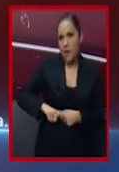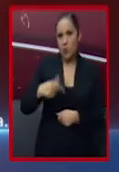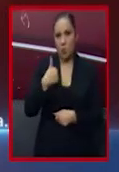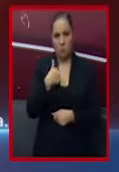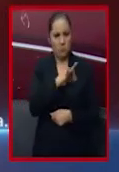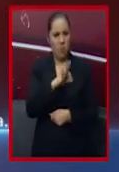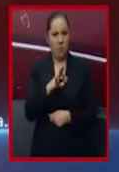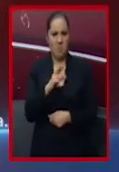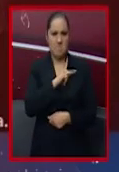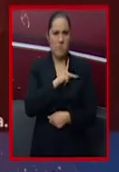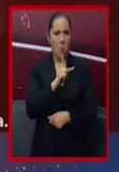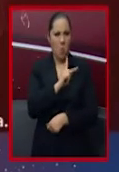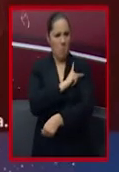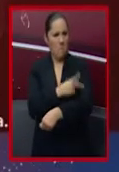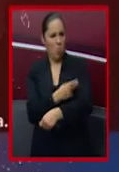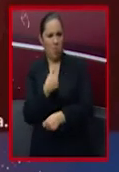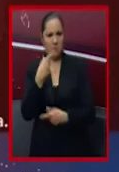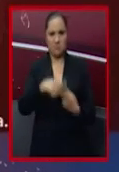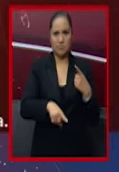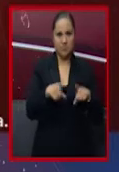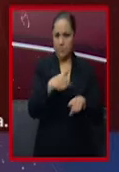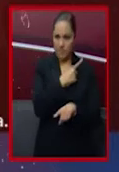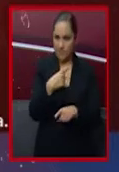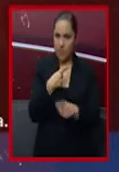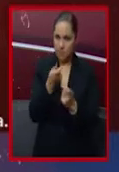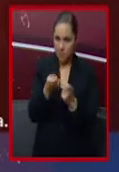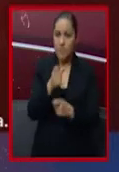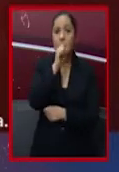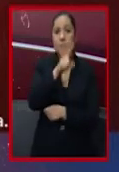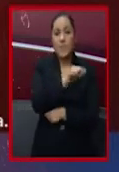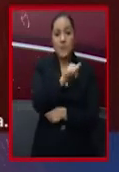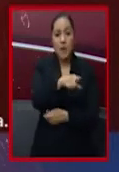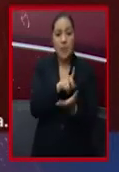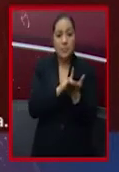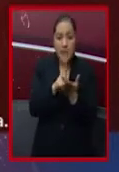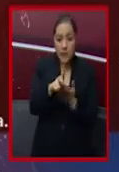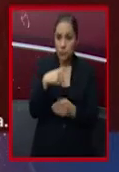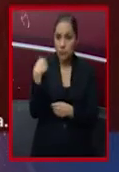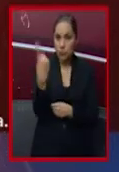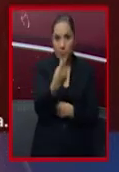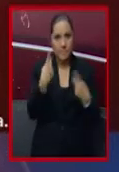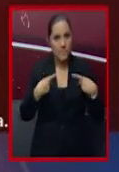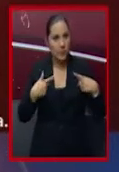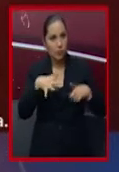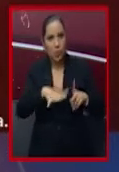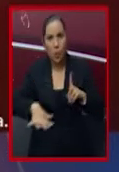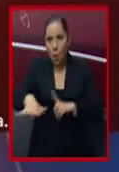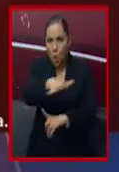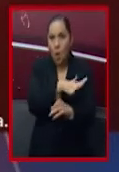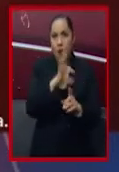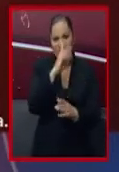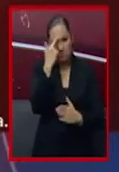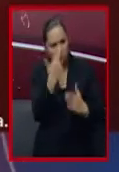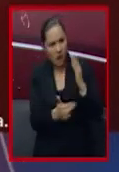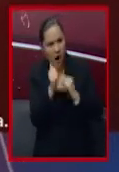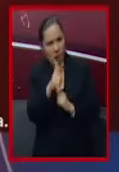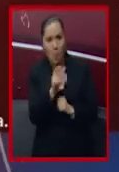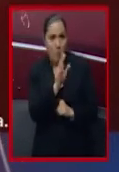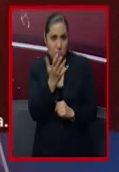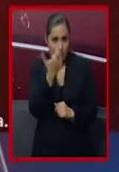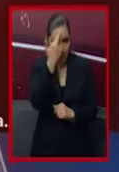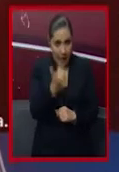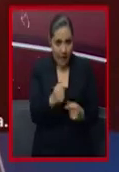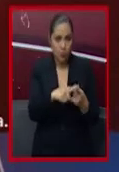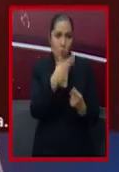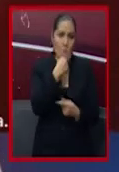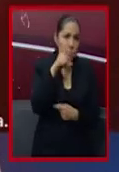público. Trabajos sobre derechos humanos universales contra la discriminación por cualquier motivo relacionado con el sexo, la edad o